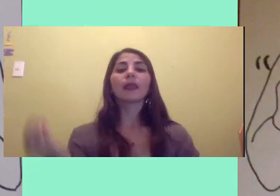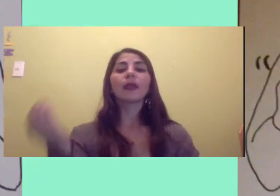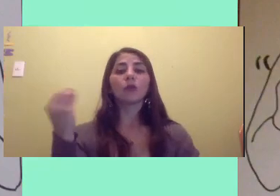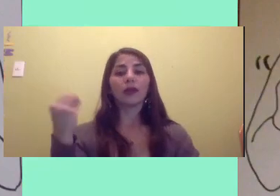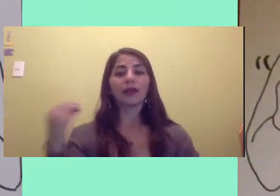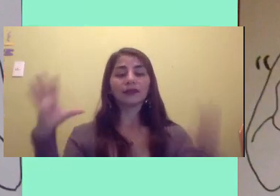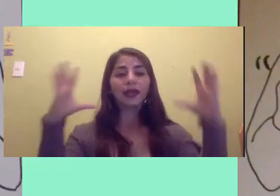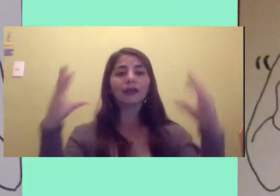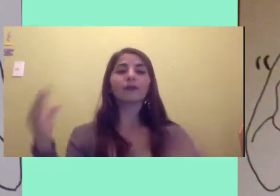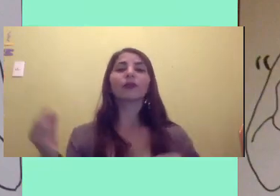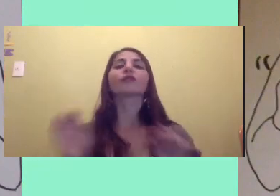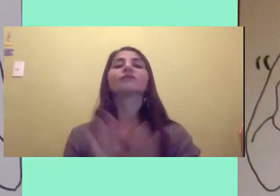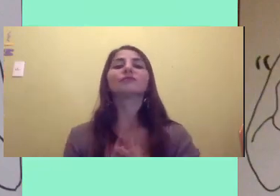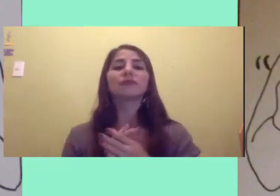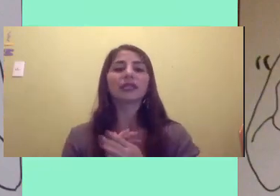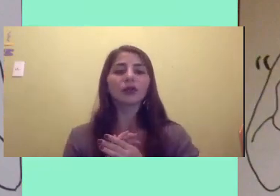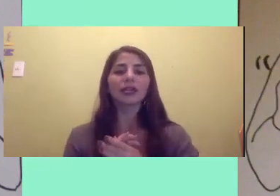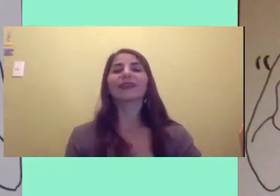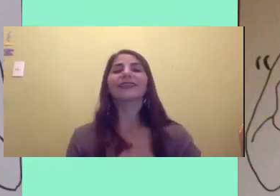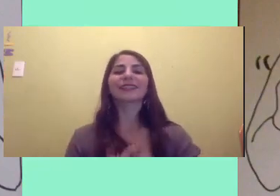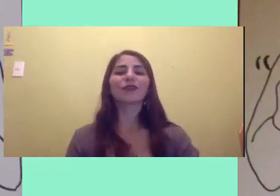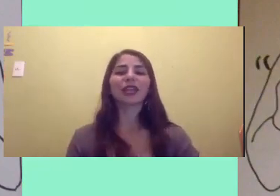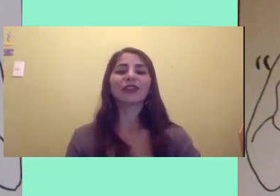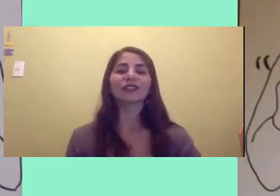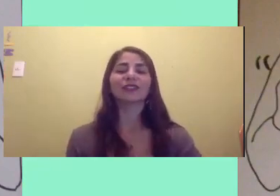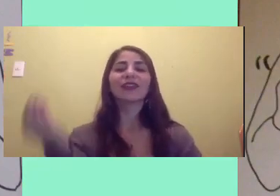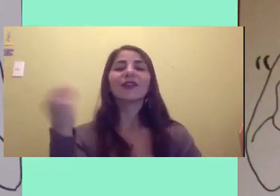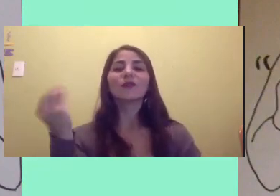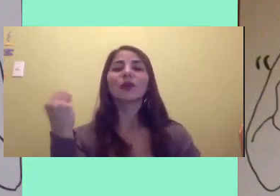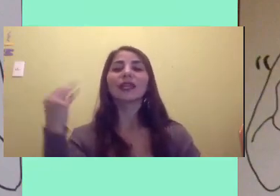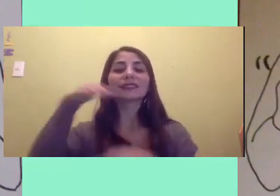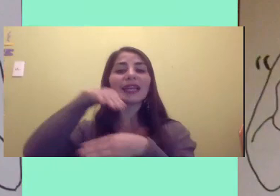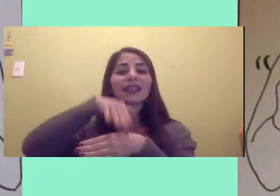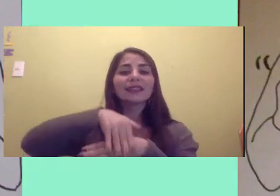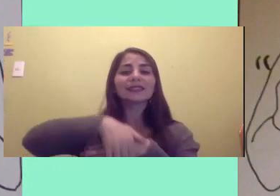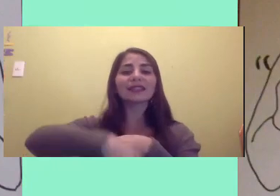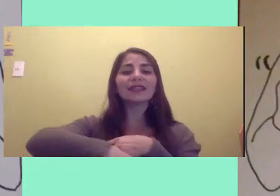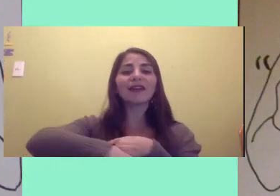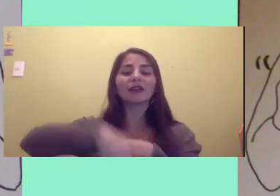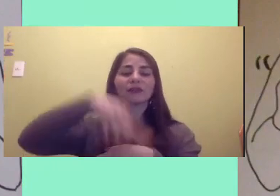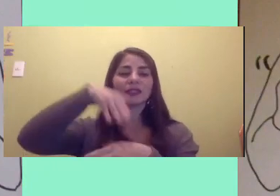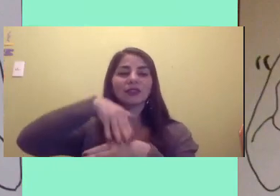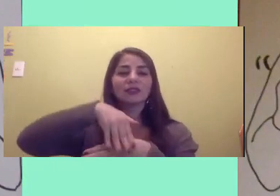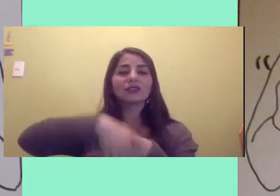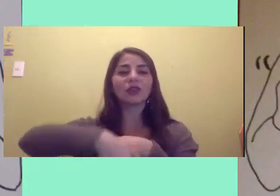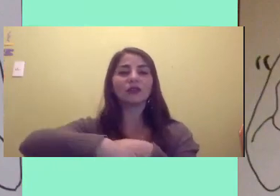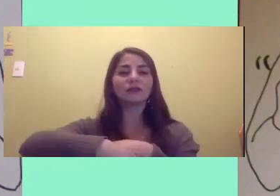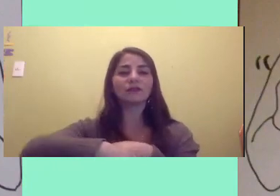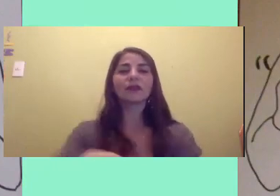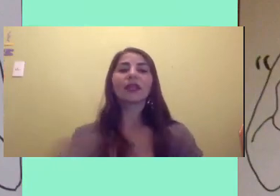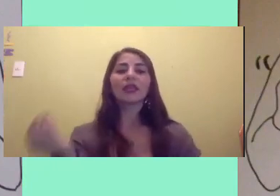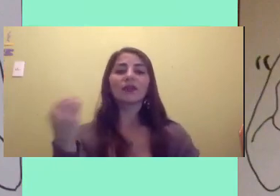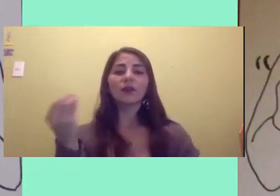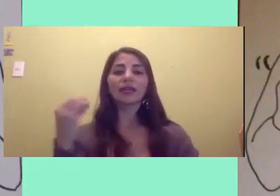sol. Buenas tardes, perdón, me equivoqué, ese era el buenas noches. Buenas tardes, hacia abajo, se esconde el